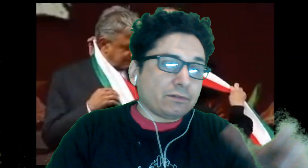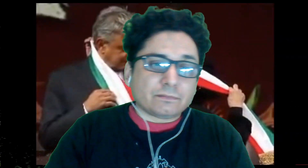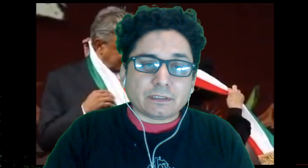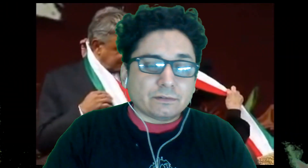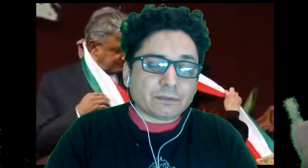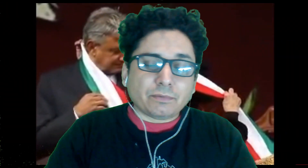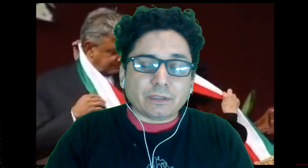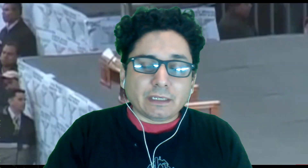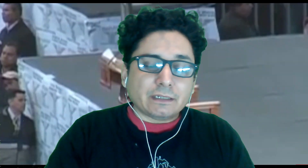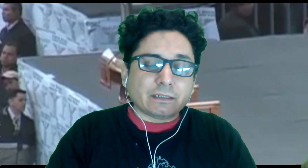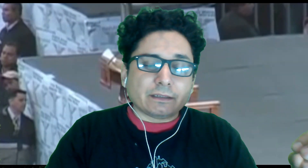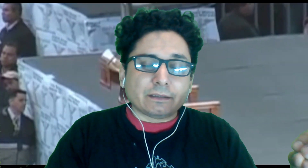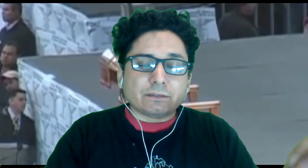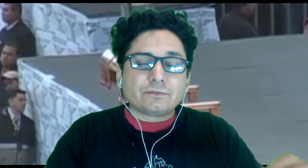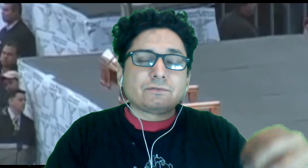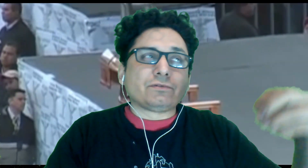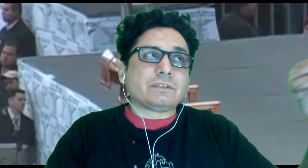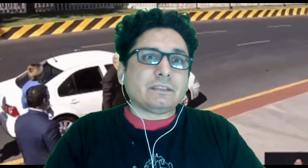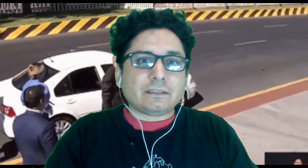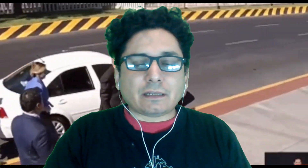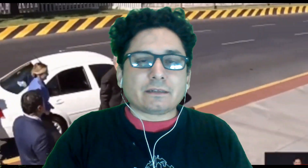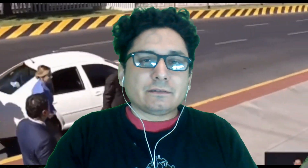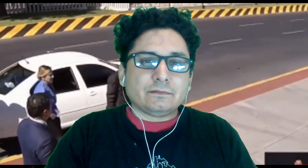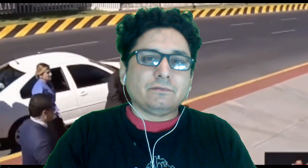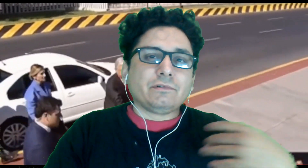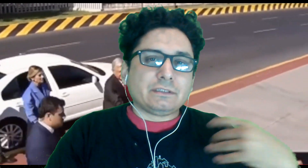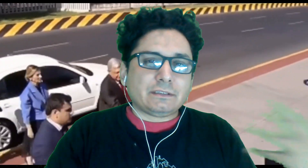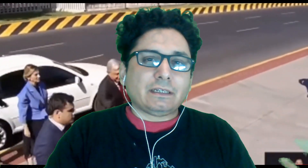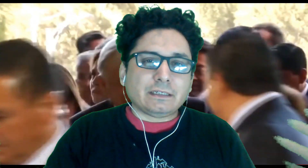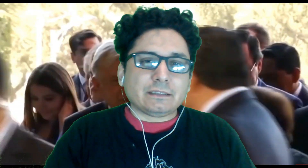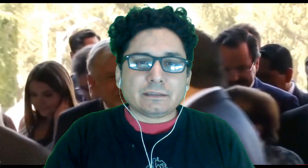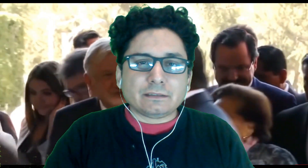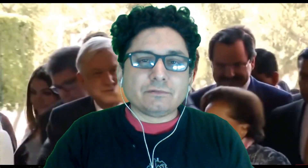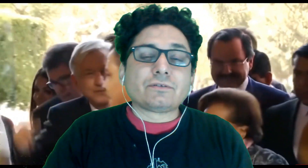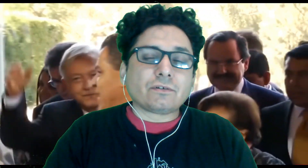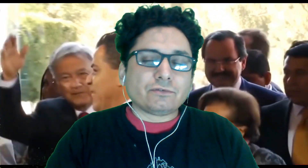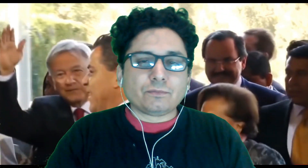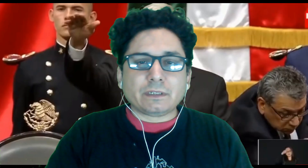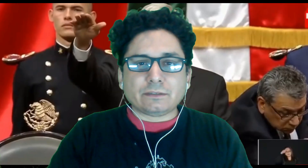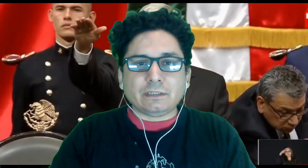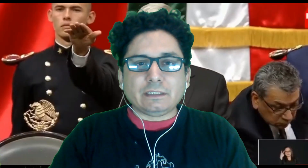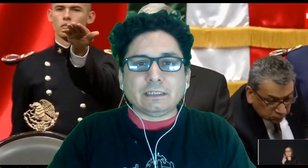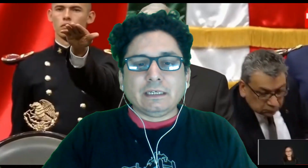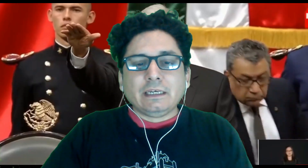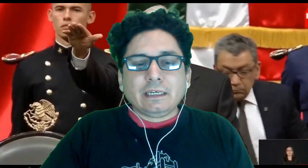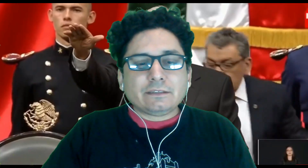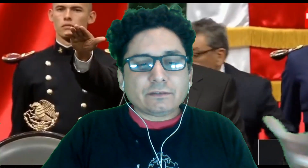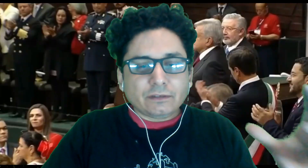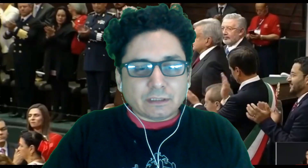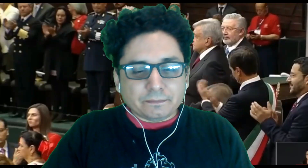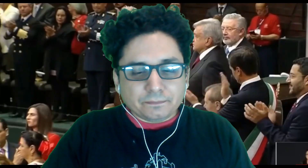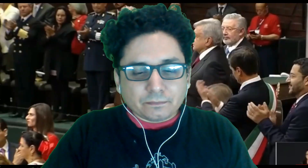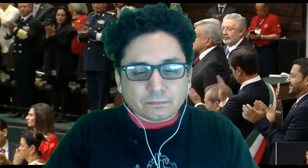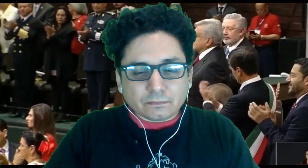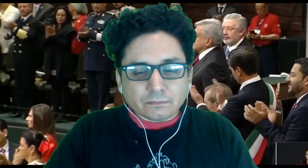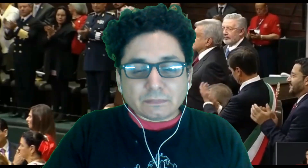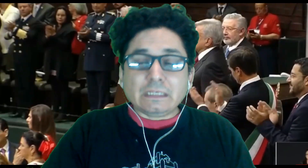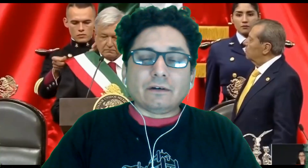pues que no se podía sustentar nuestro consumo de gasolina. Esa es